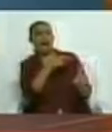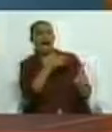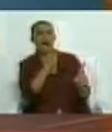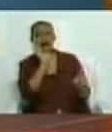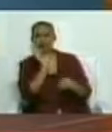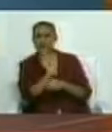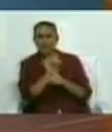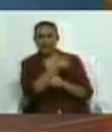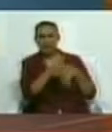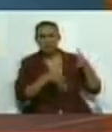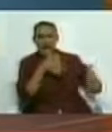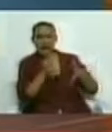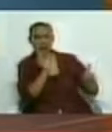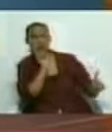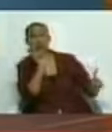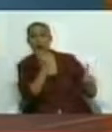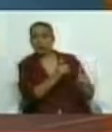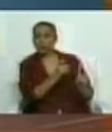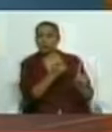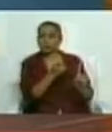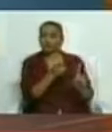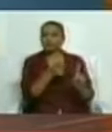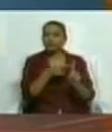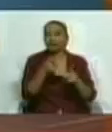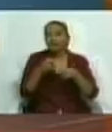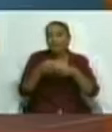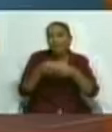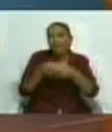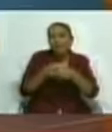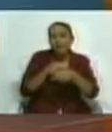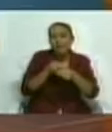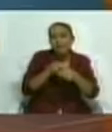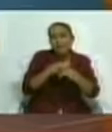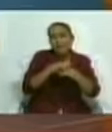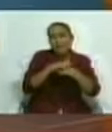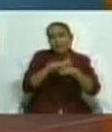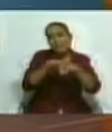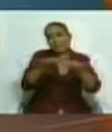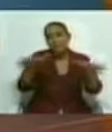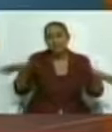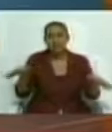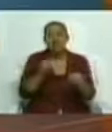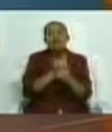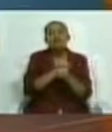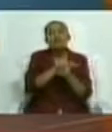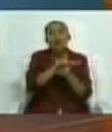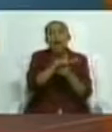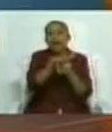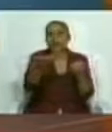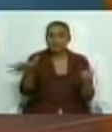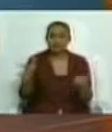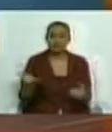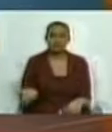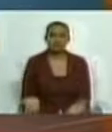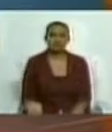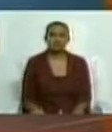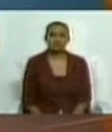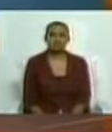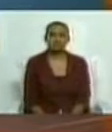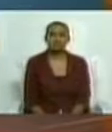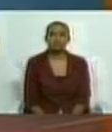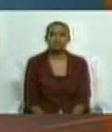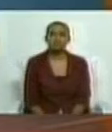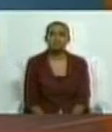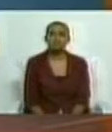venezolana y este mito alrededor del tren de aragua es por el yo lo lo capto por el seguimiento que